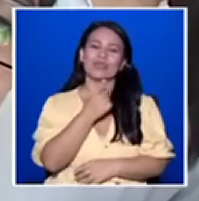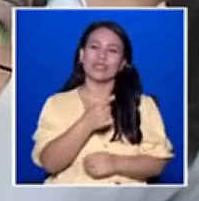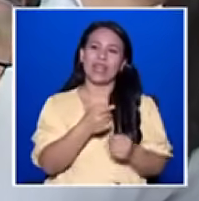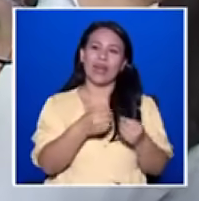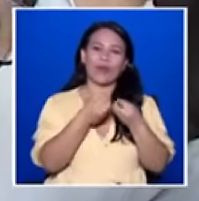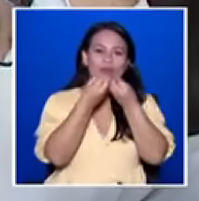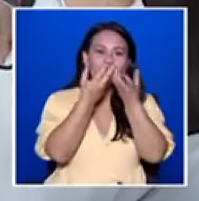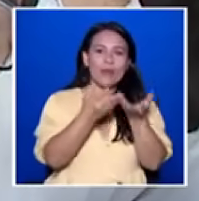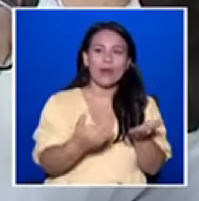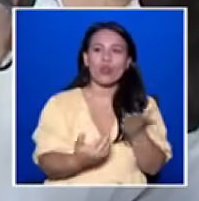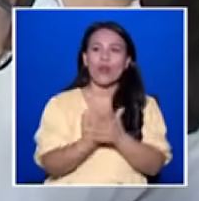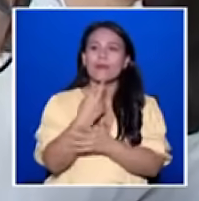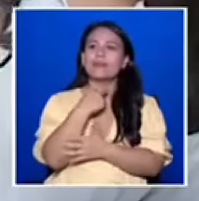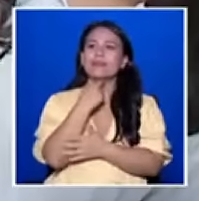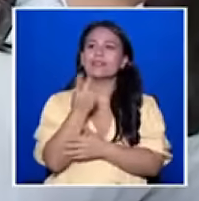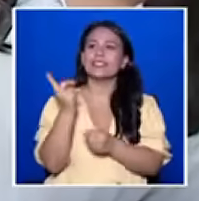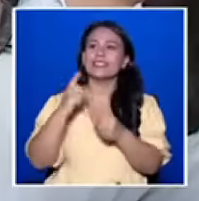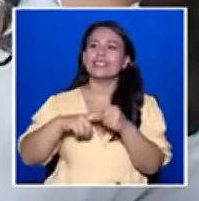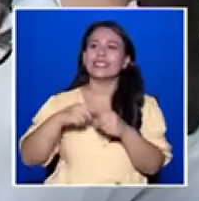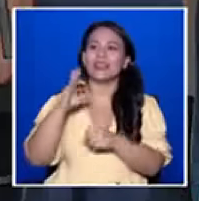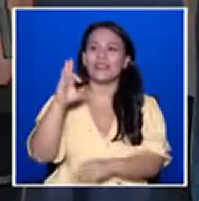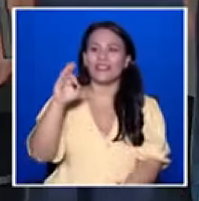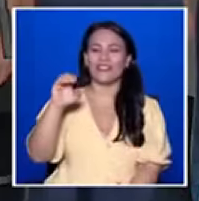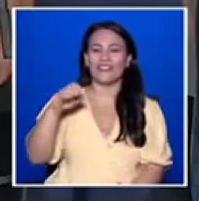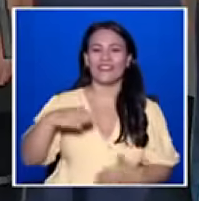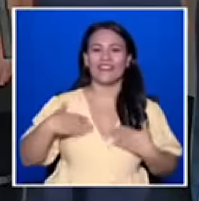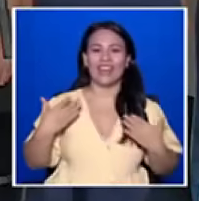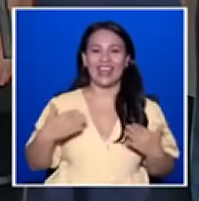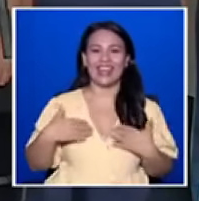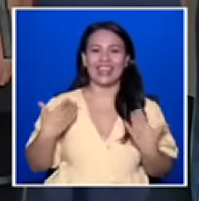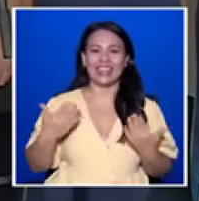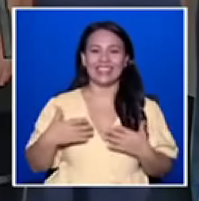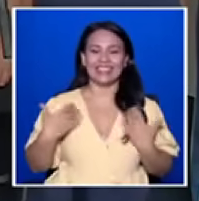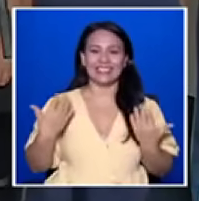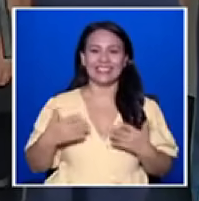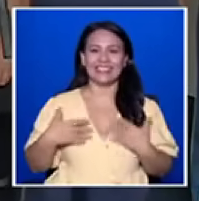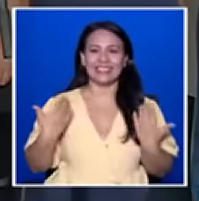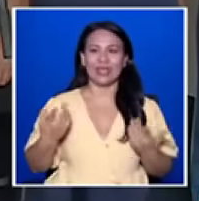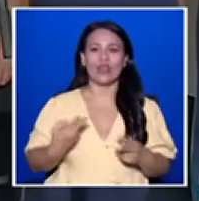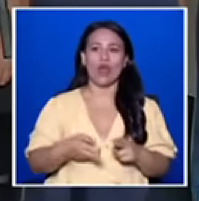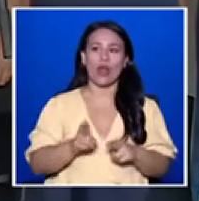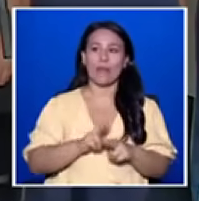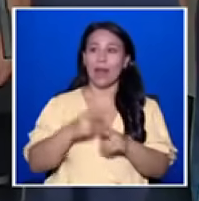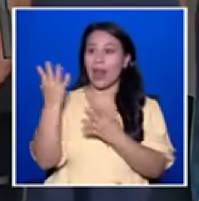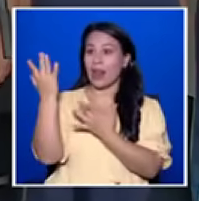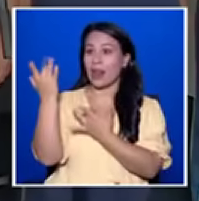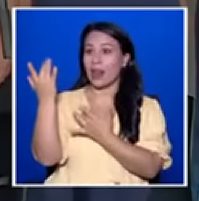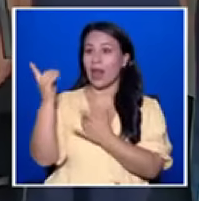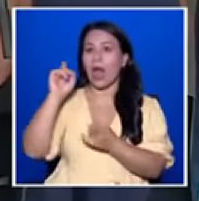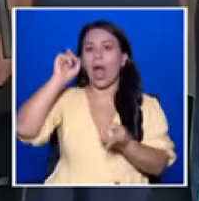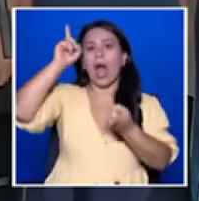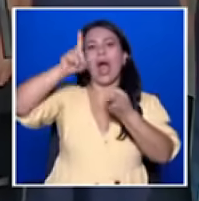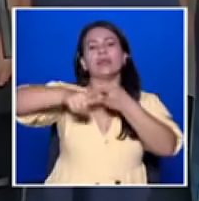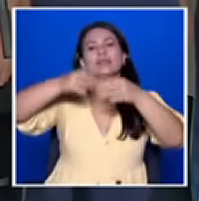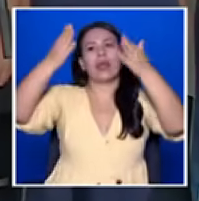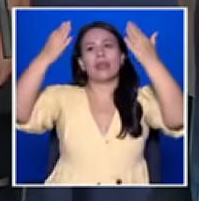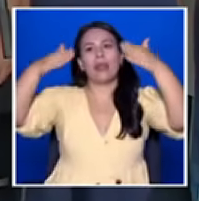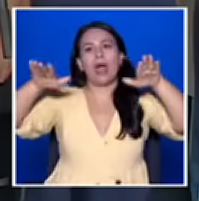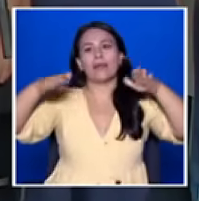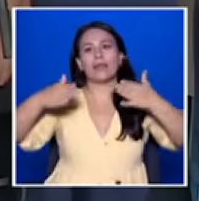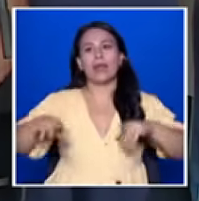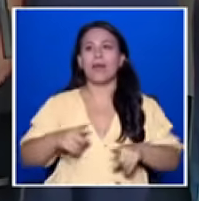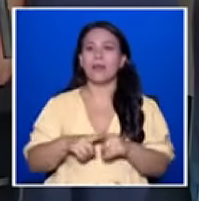coro Nuevas Voces la puso feliz, pues contó que normalmente deben esperar hasta Navidad para